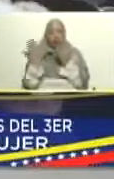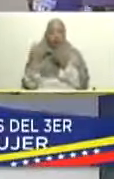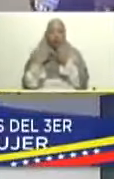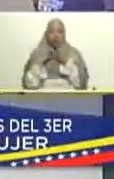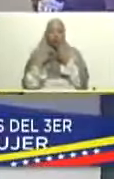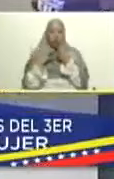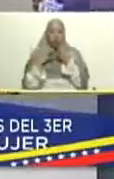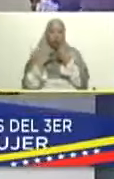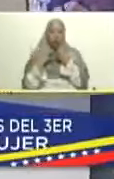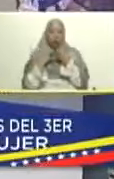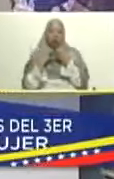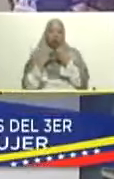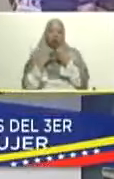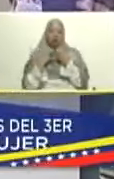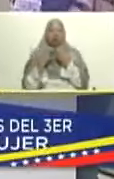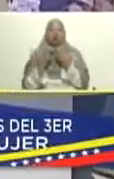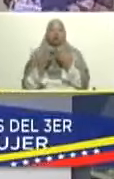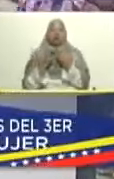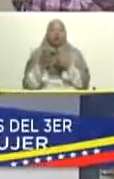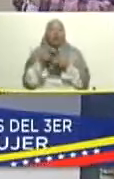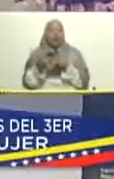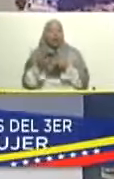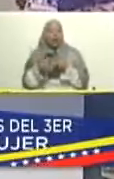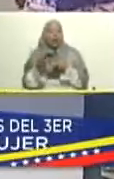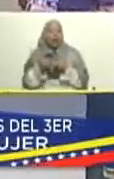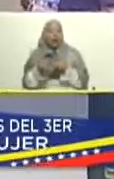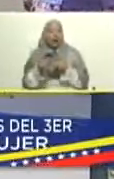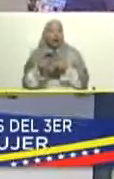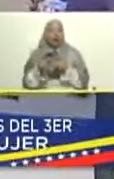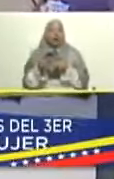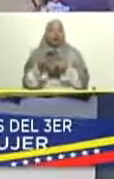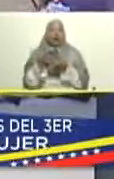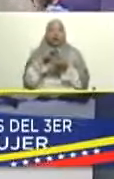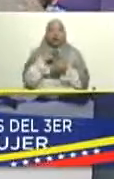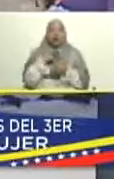solo ropa de niña, pero